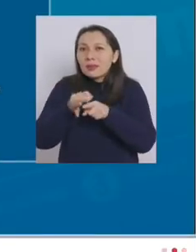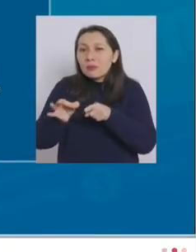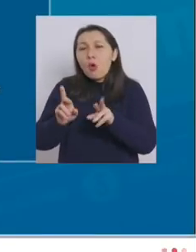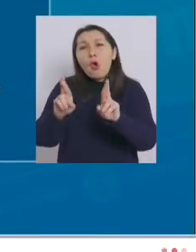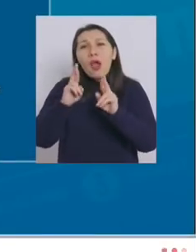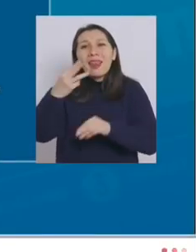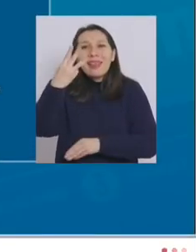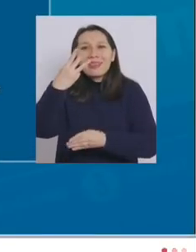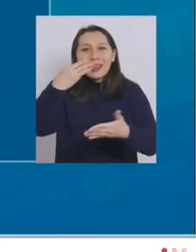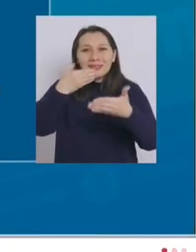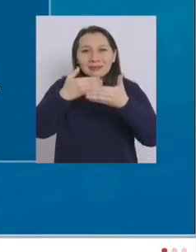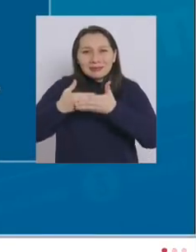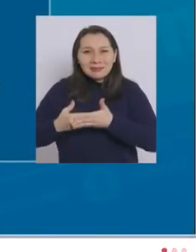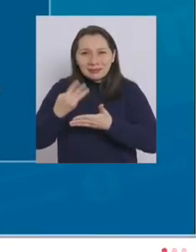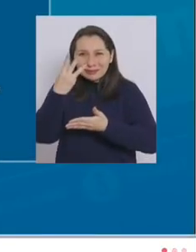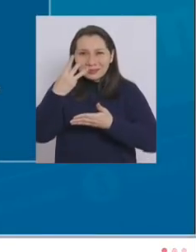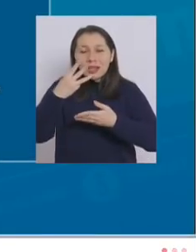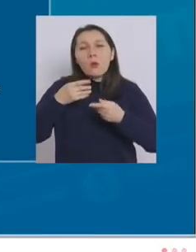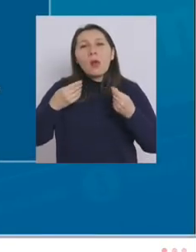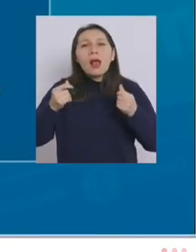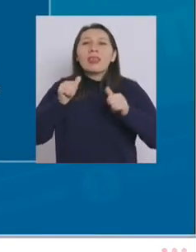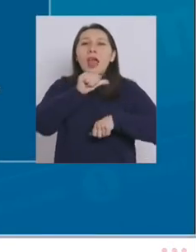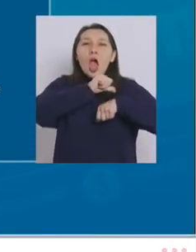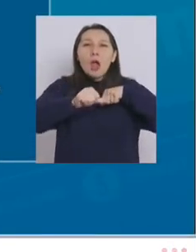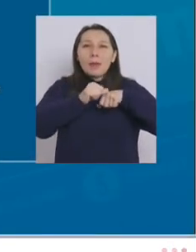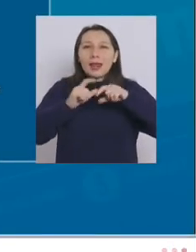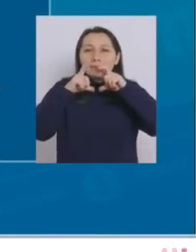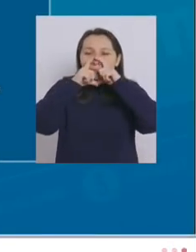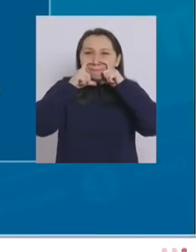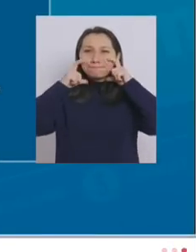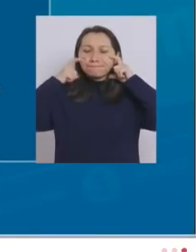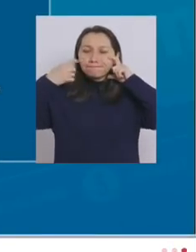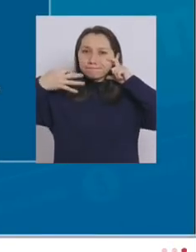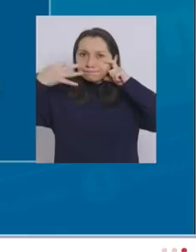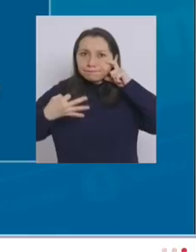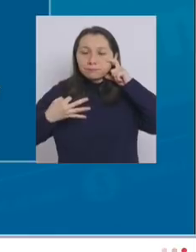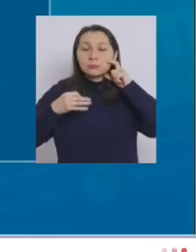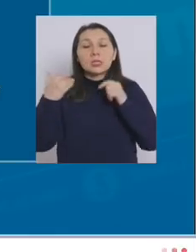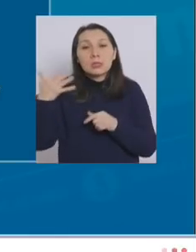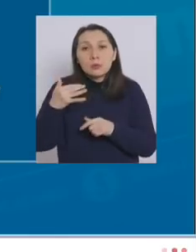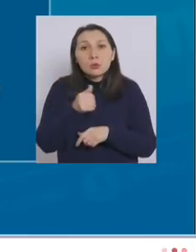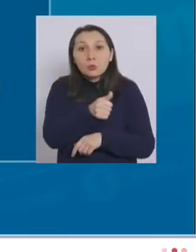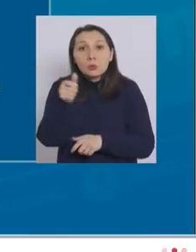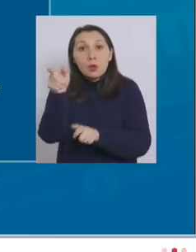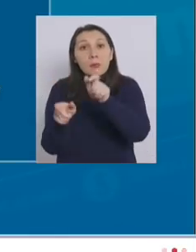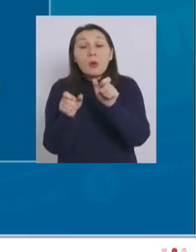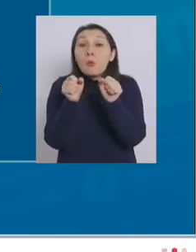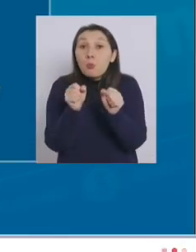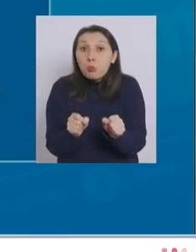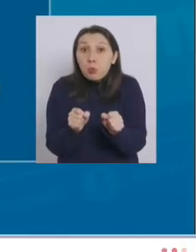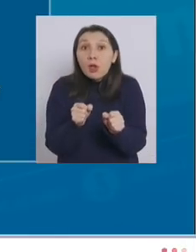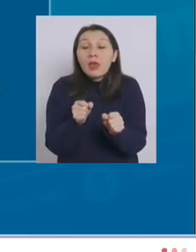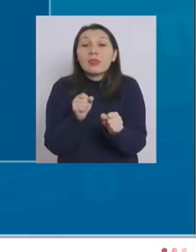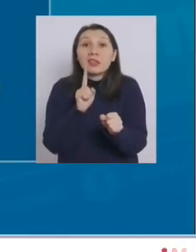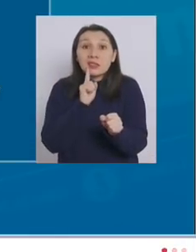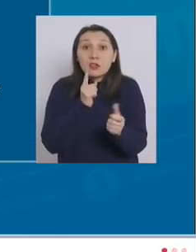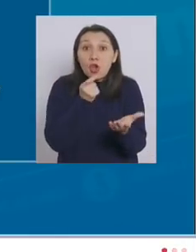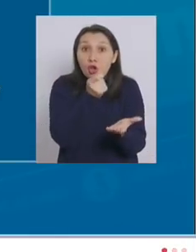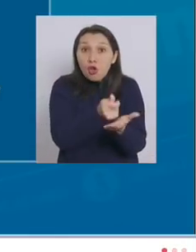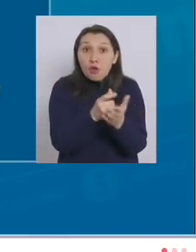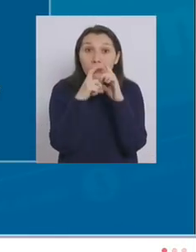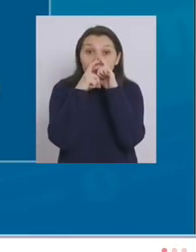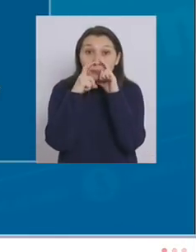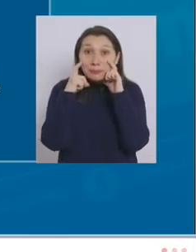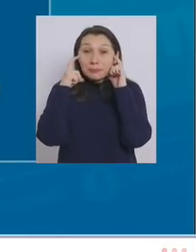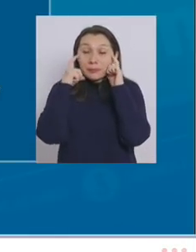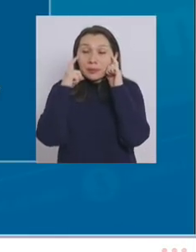ojalá de 3 pliegues, estas mascarillas quirúrgicas. Esto es importante que todas aquellas personas que puedan acceder a una mascarilla quirúrgica porque